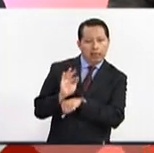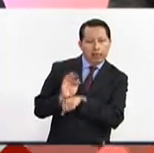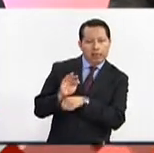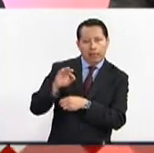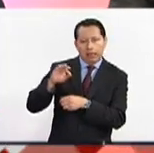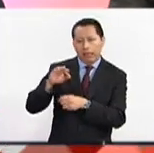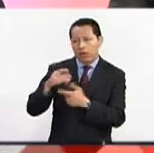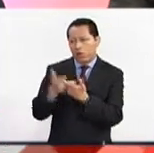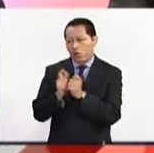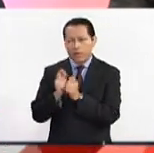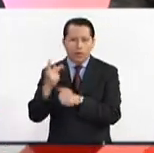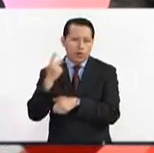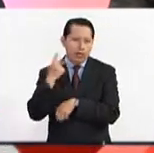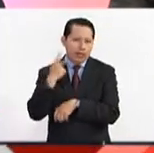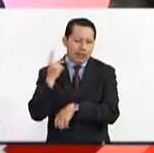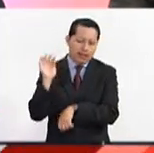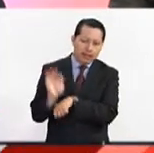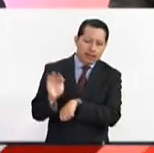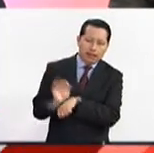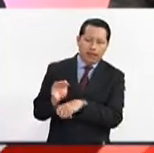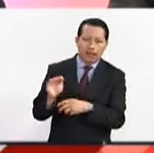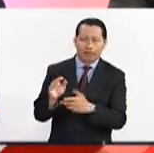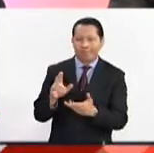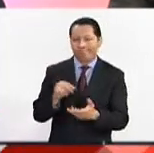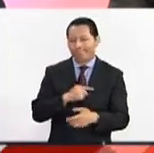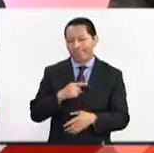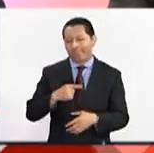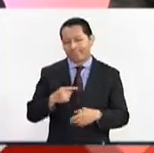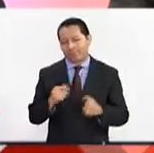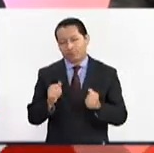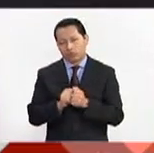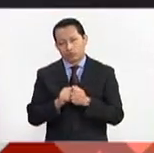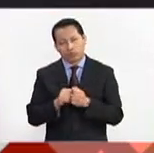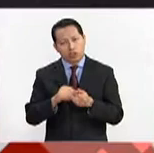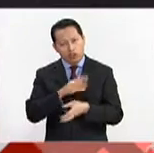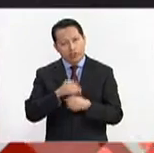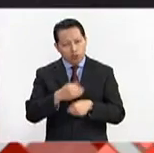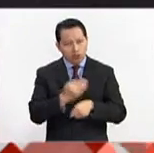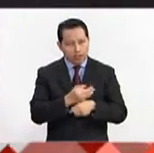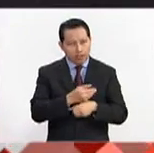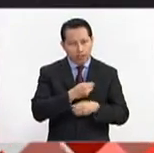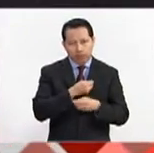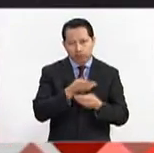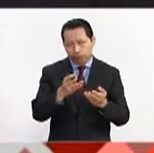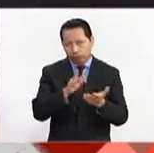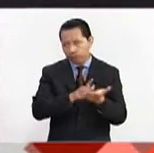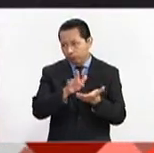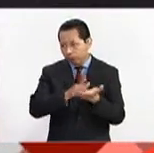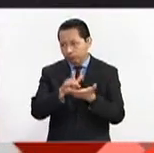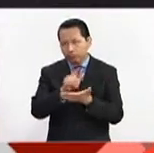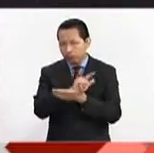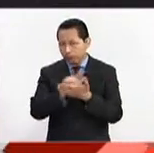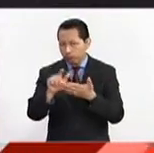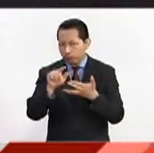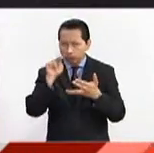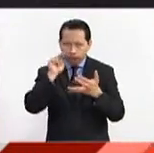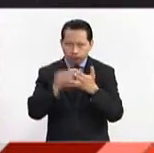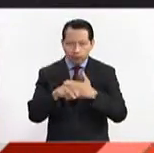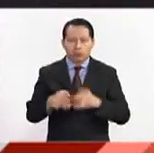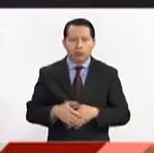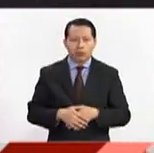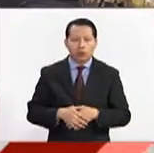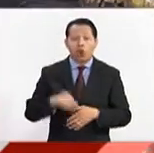despliegue humanitario que se está teniendo y que se está teniendo con absoluta transparencia. Asimismo, adelantó que hoy comenzará a operar la hoja